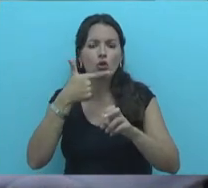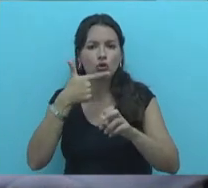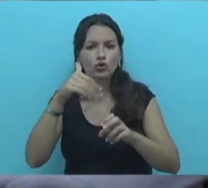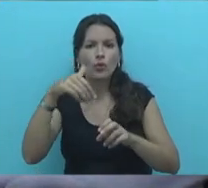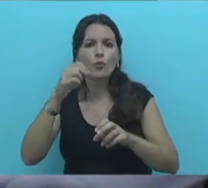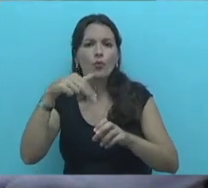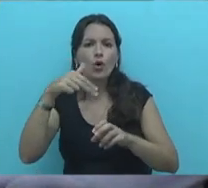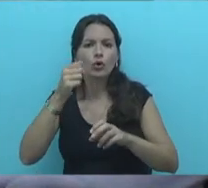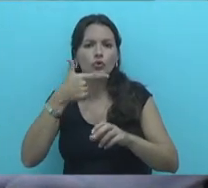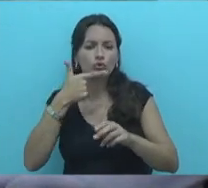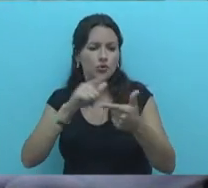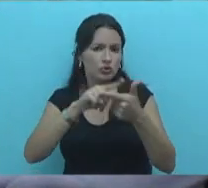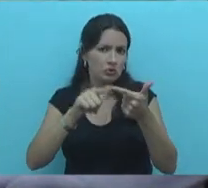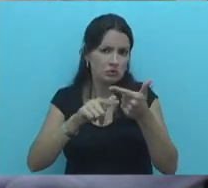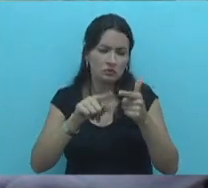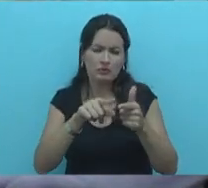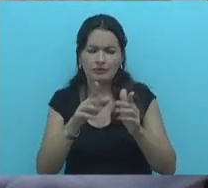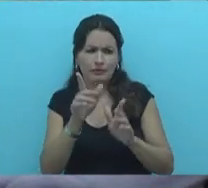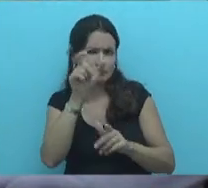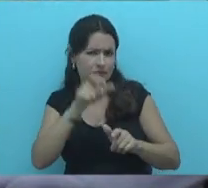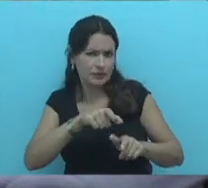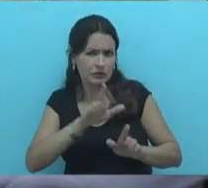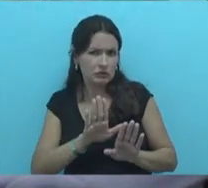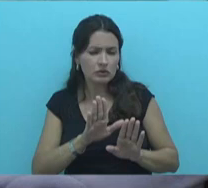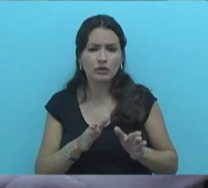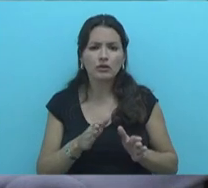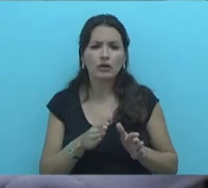santafesino. Entre esas maniobras,